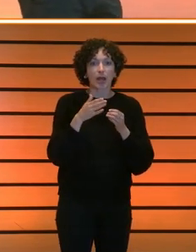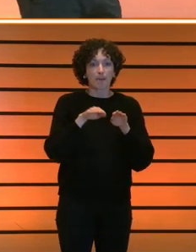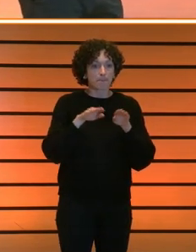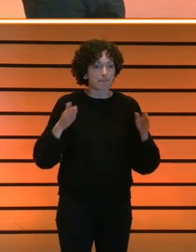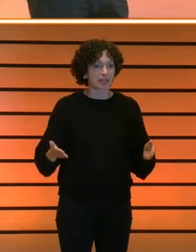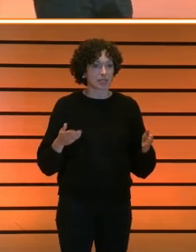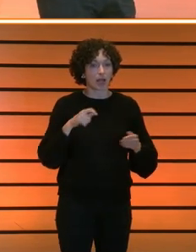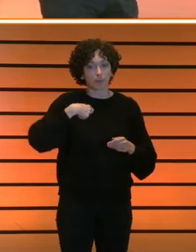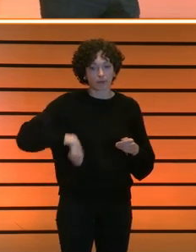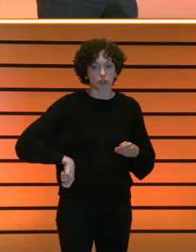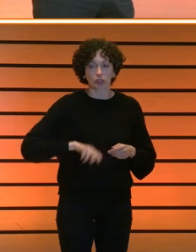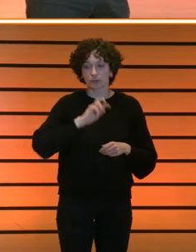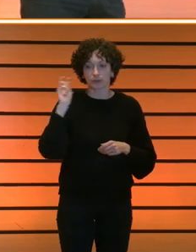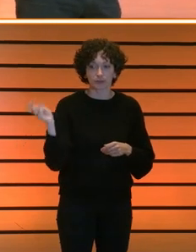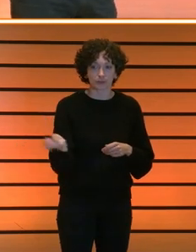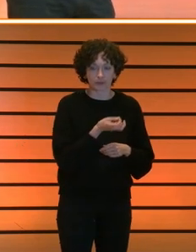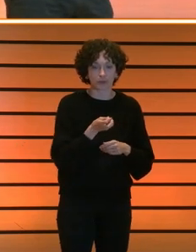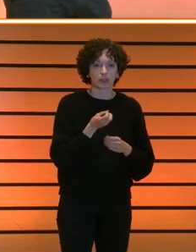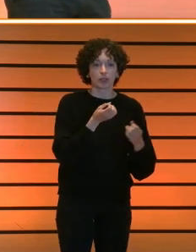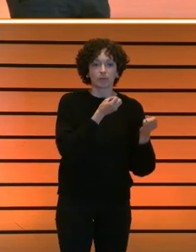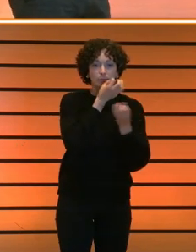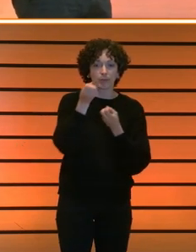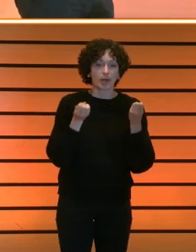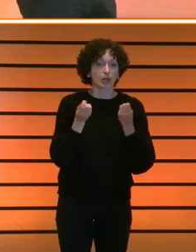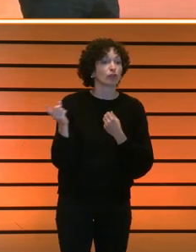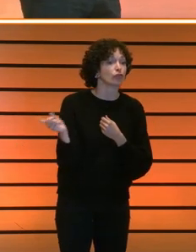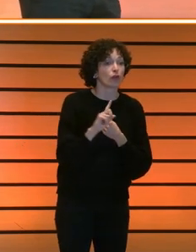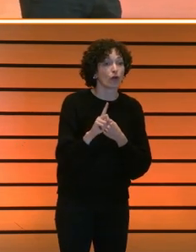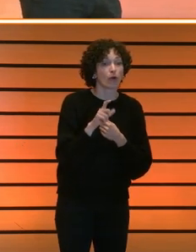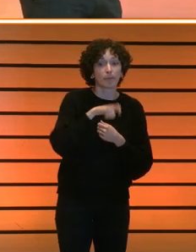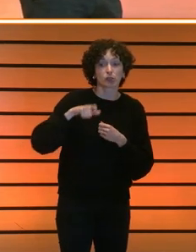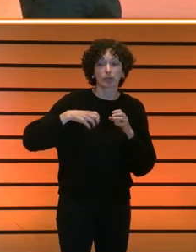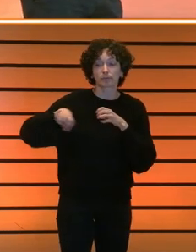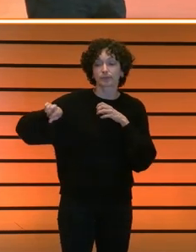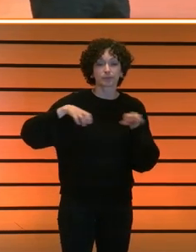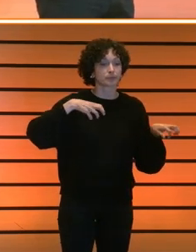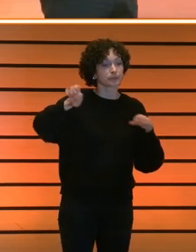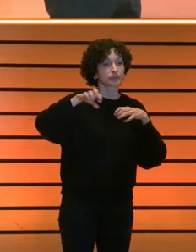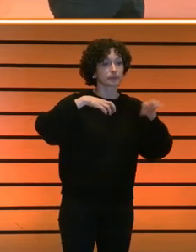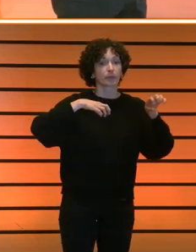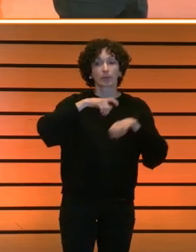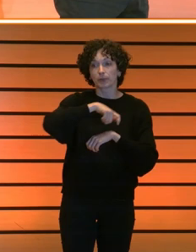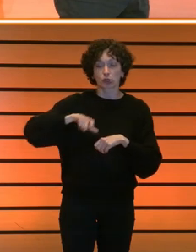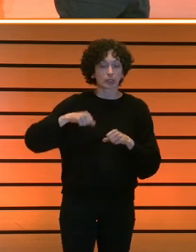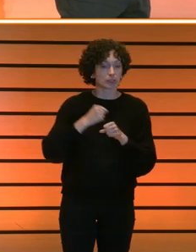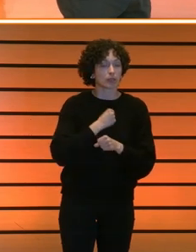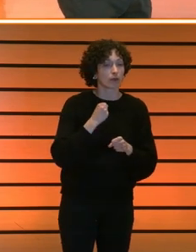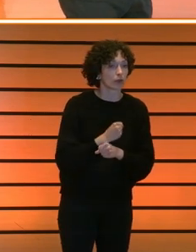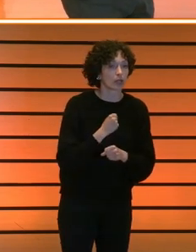multidisciplinar las personas están en el territorio y los trabajadores se tienen que